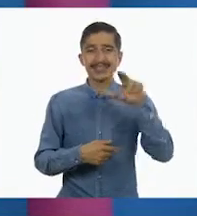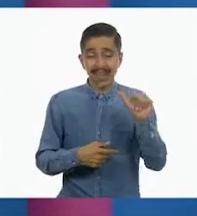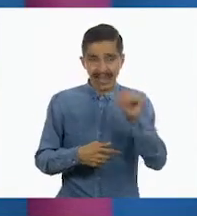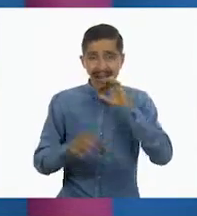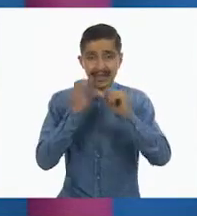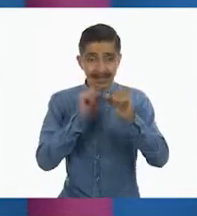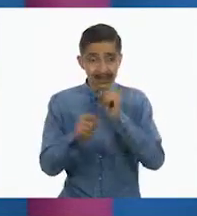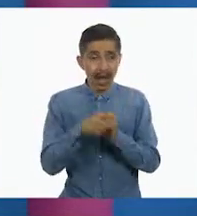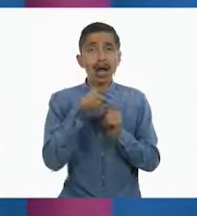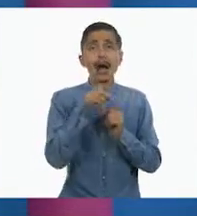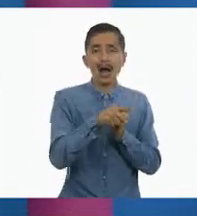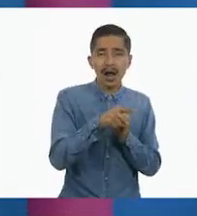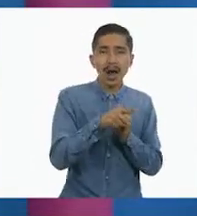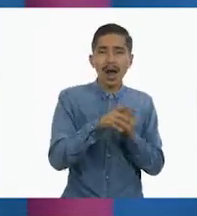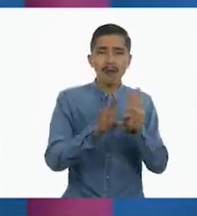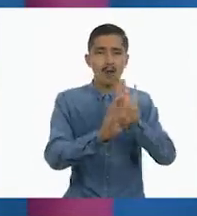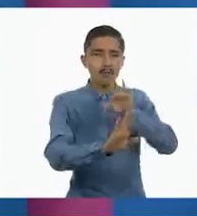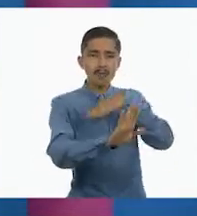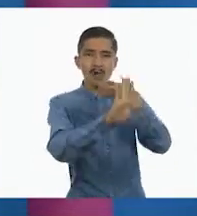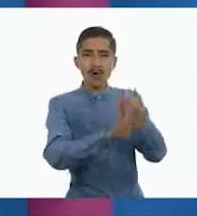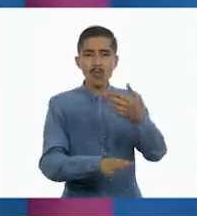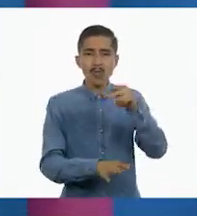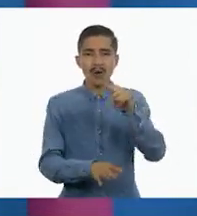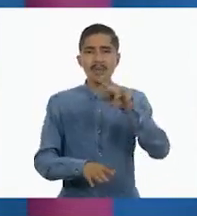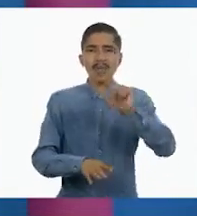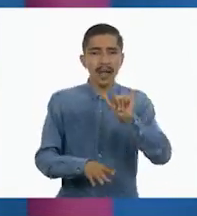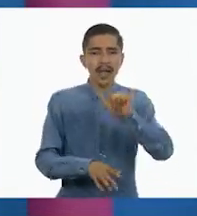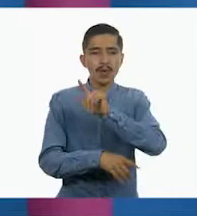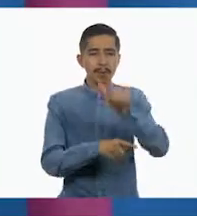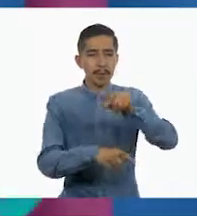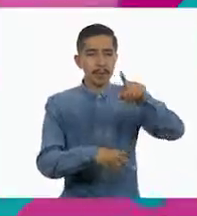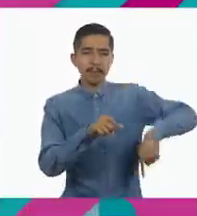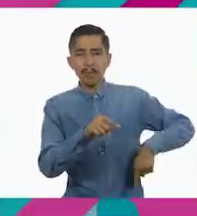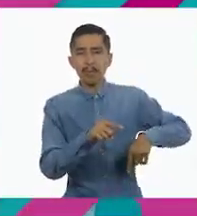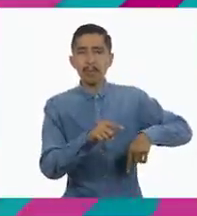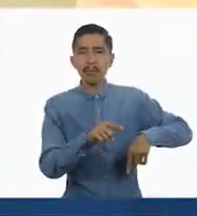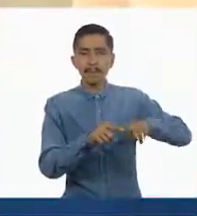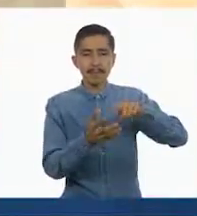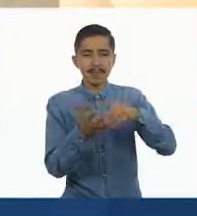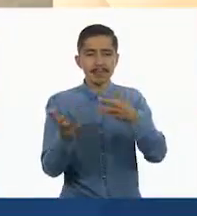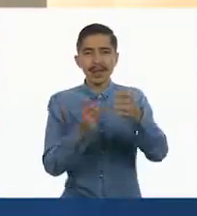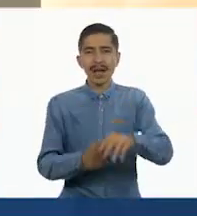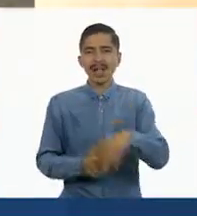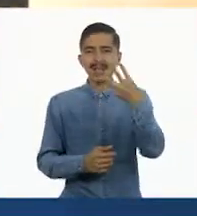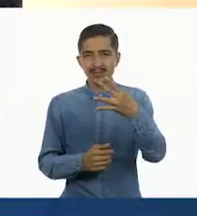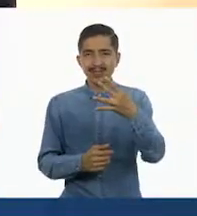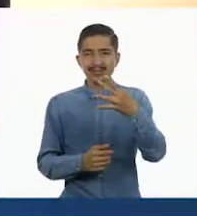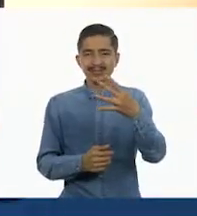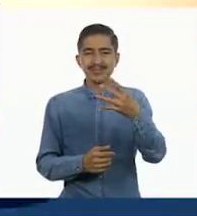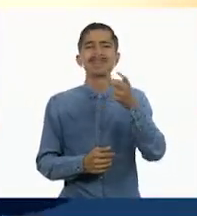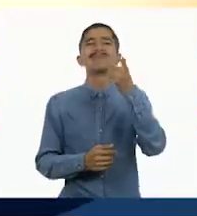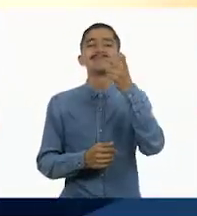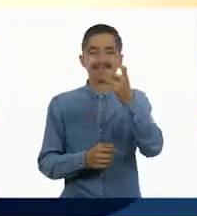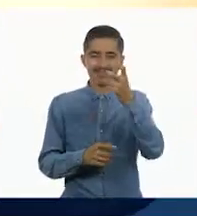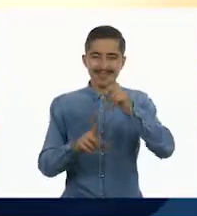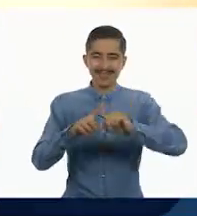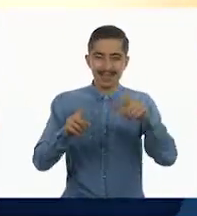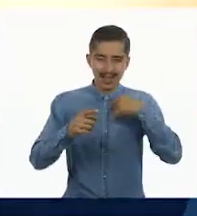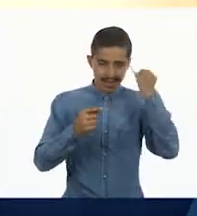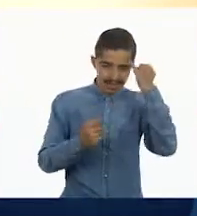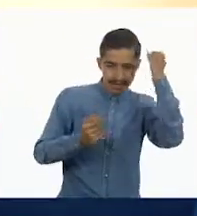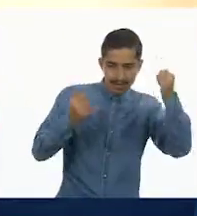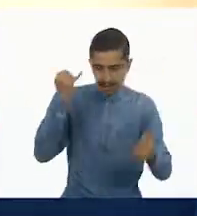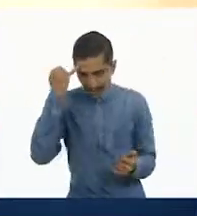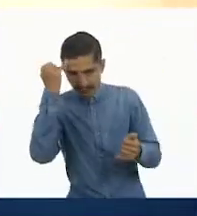contra Huerta, pero también a él lo quitaron rápido en 1914. Ajá. Fue entonces cuando las diferentes formas de pensar de los